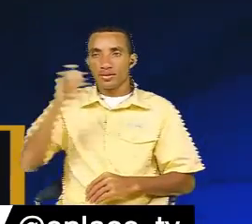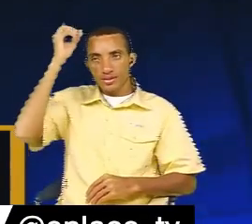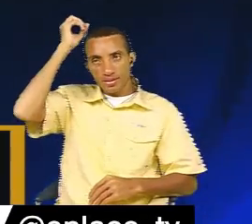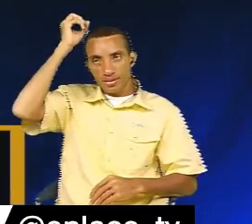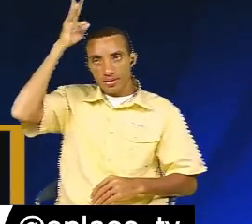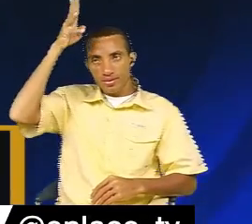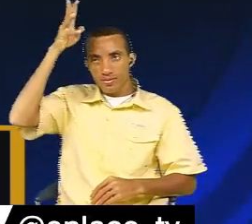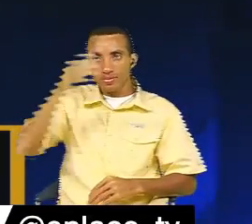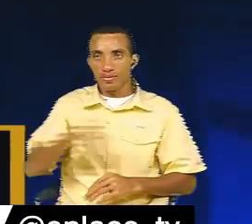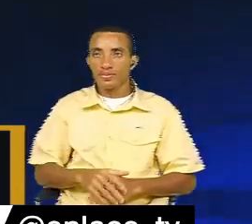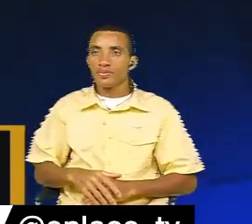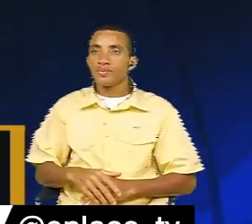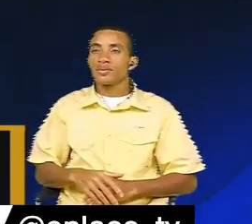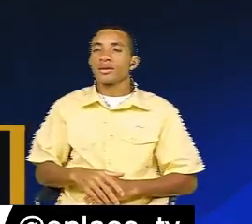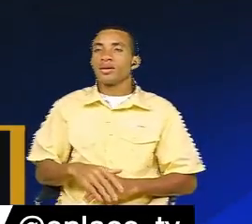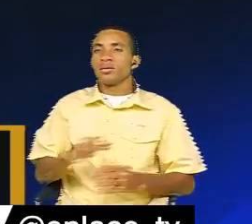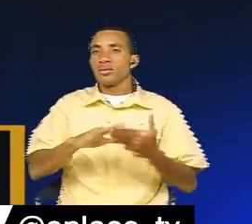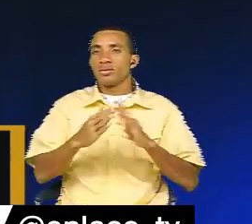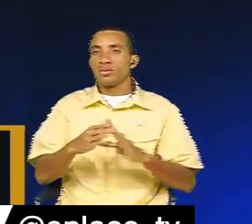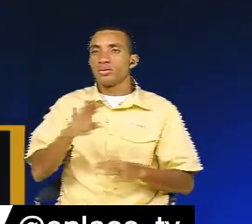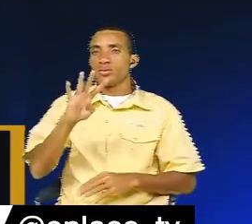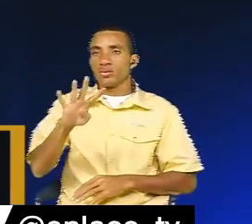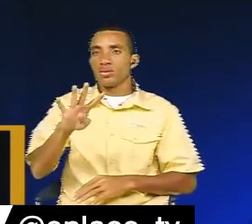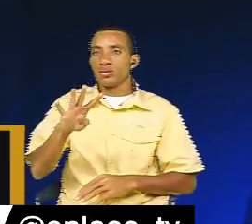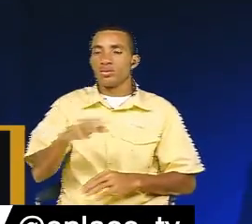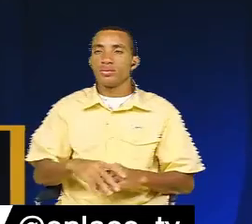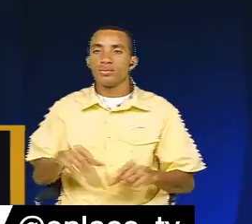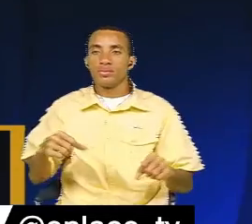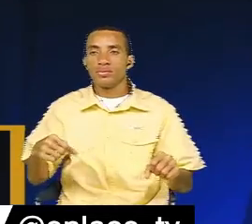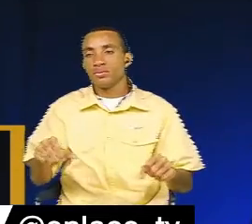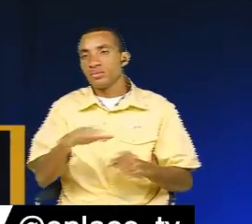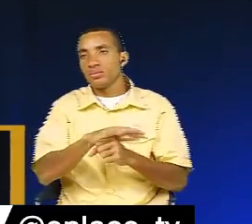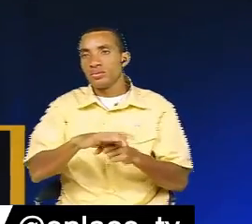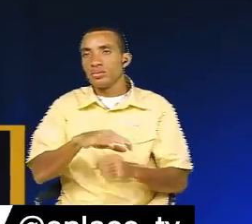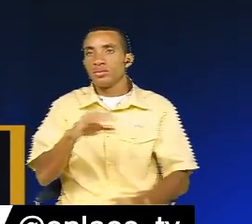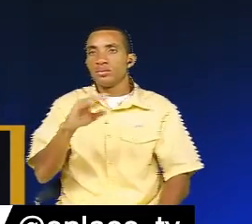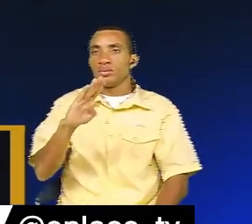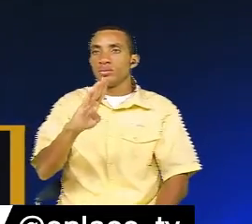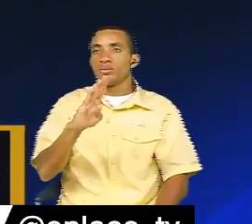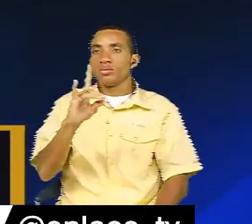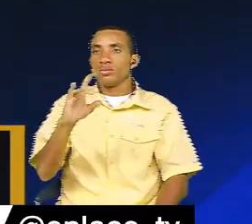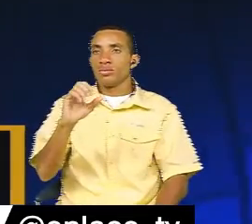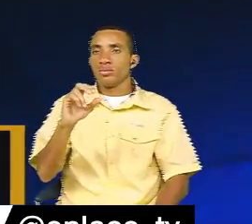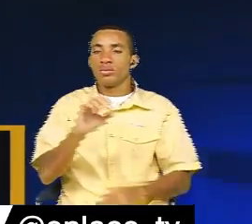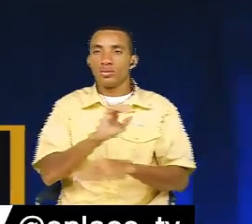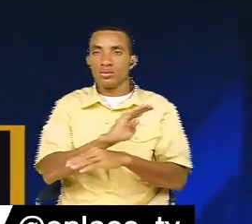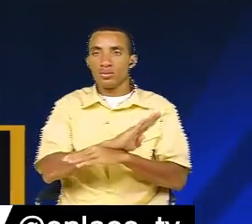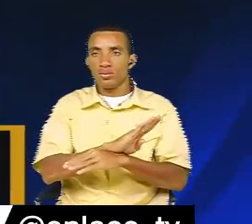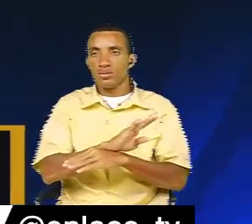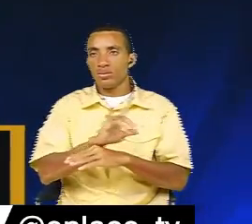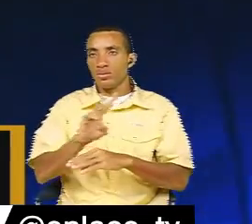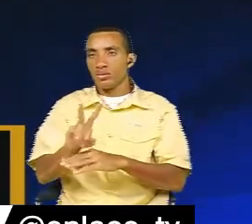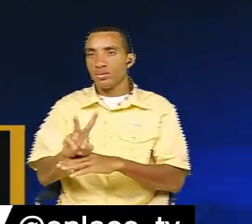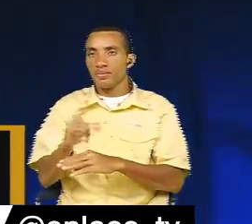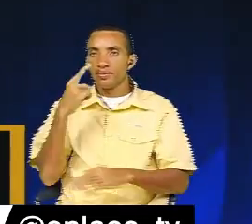comuna 4, no es a las 3 de la tarde, al del barrio Buenavista, en el cual vemos a esta persona en